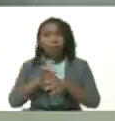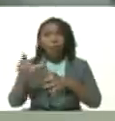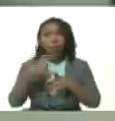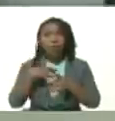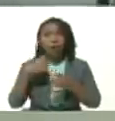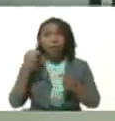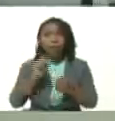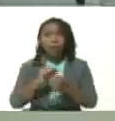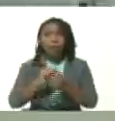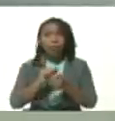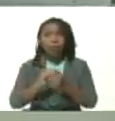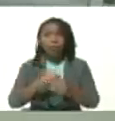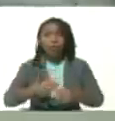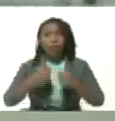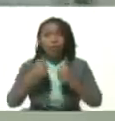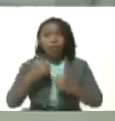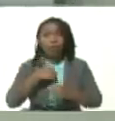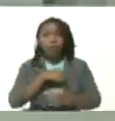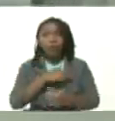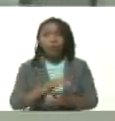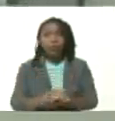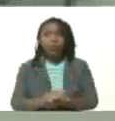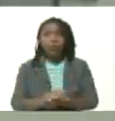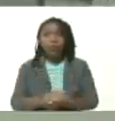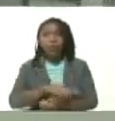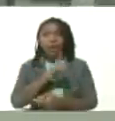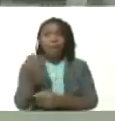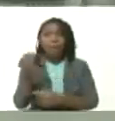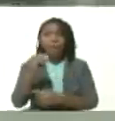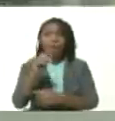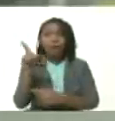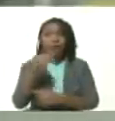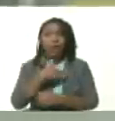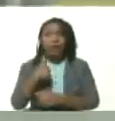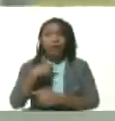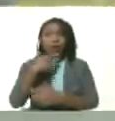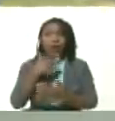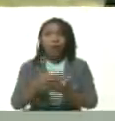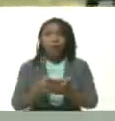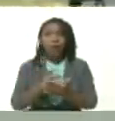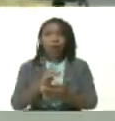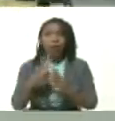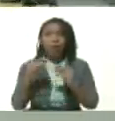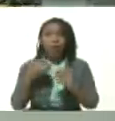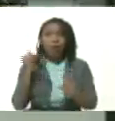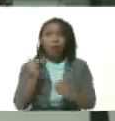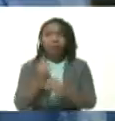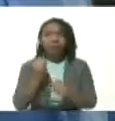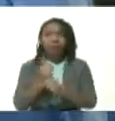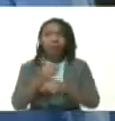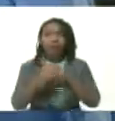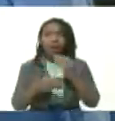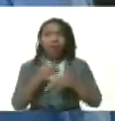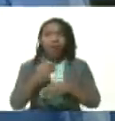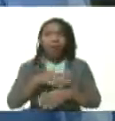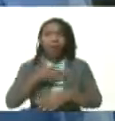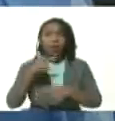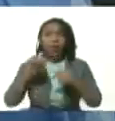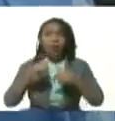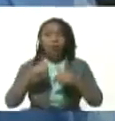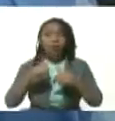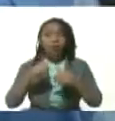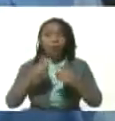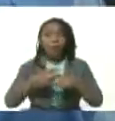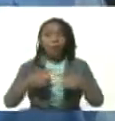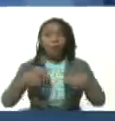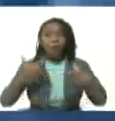sólidos, que es el área más fuerte nuestra. Adicionalmente a esto, quiero darle las gracias a todos los trabajadores que son los que hacen posible esto y el